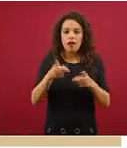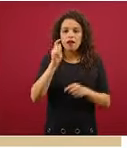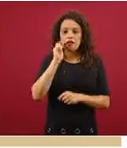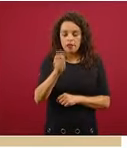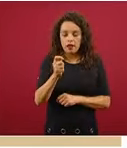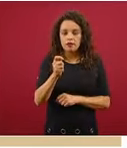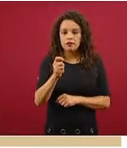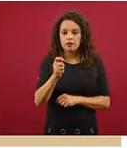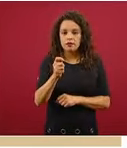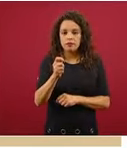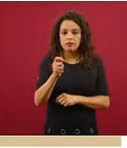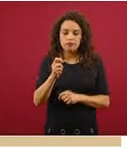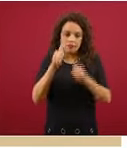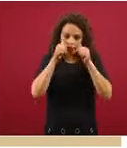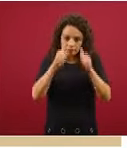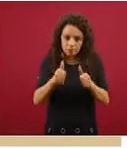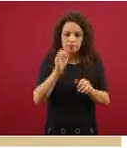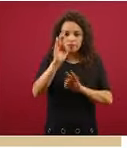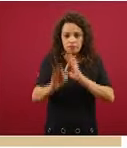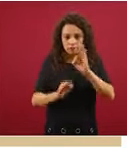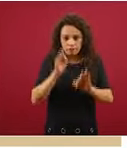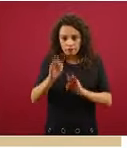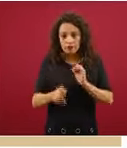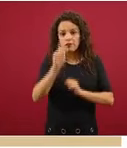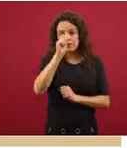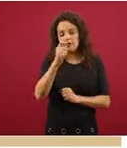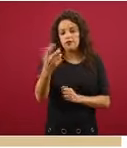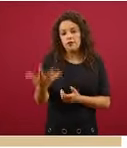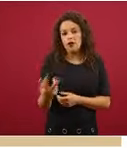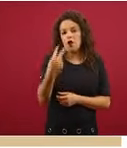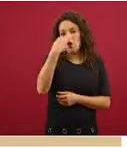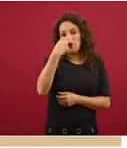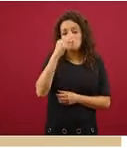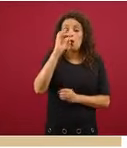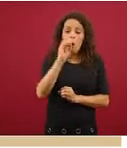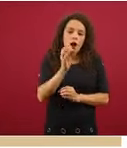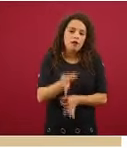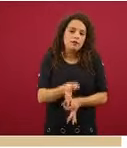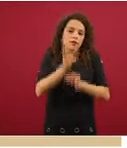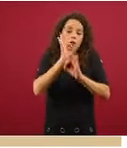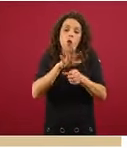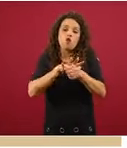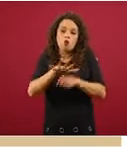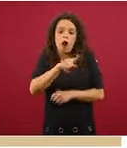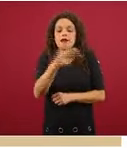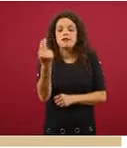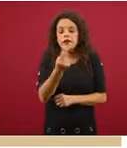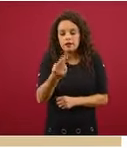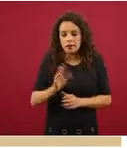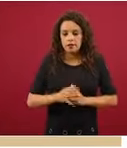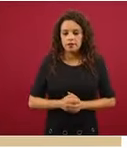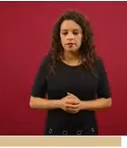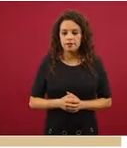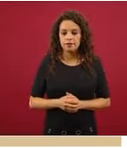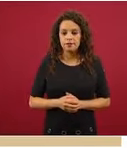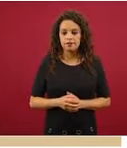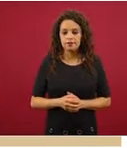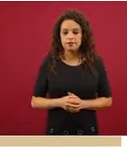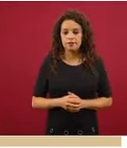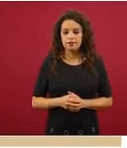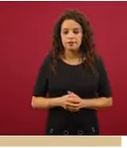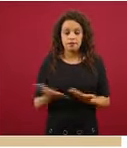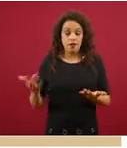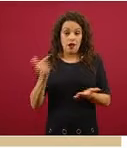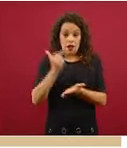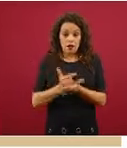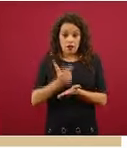oxígeno suplementario en este hospital. A través de puntas nasales, a lo mejor una mascarilla para los cuadros que son graves, pero que aún